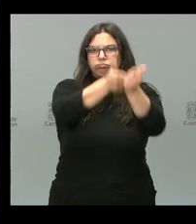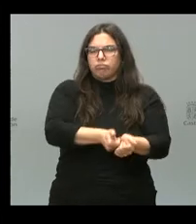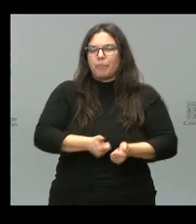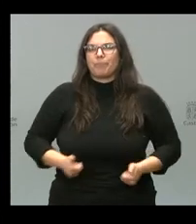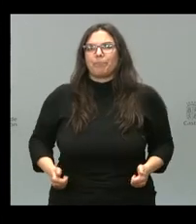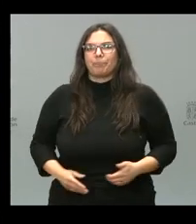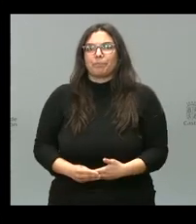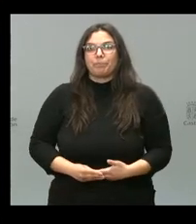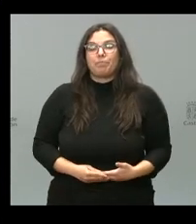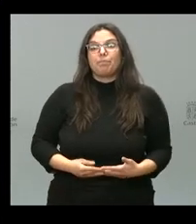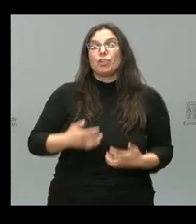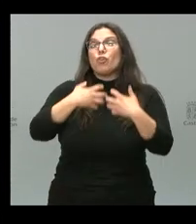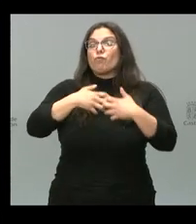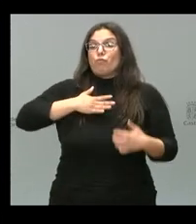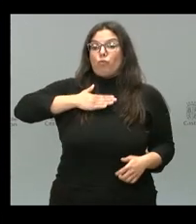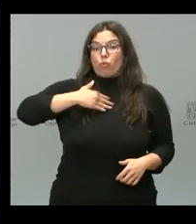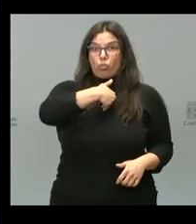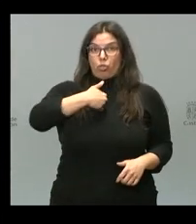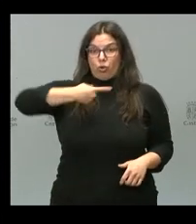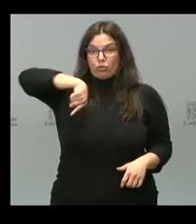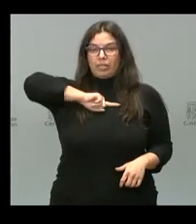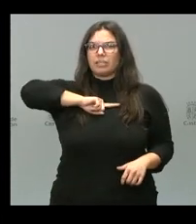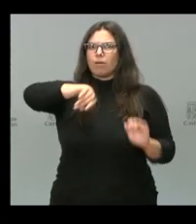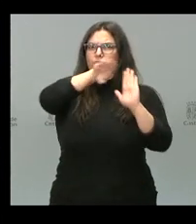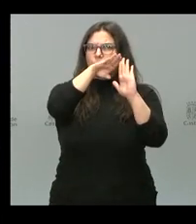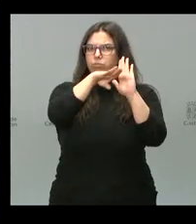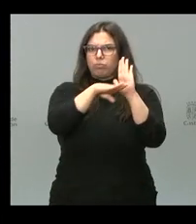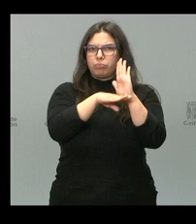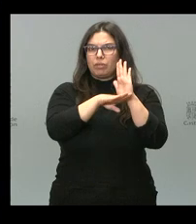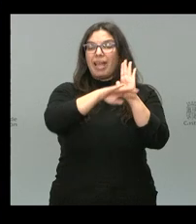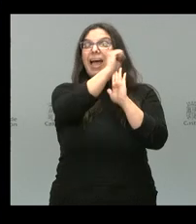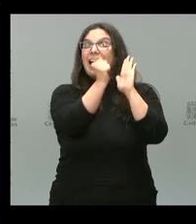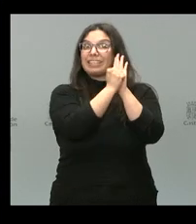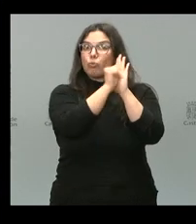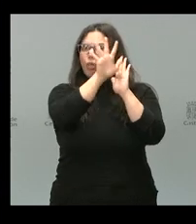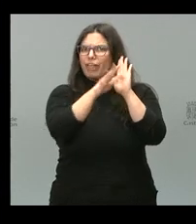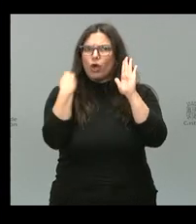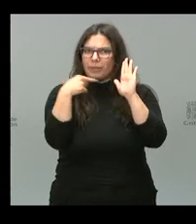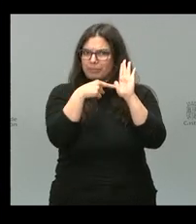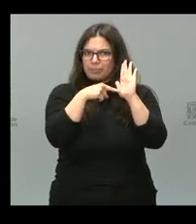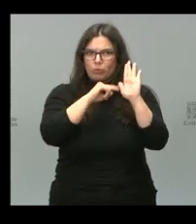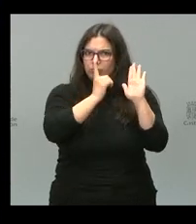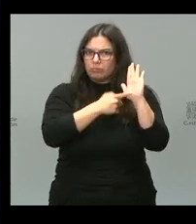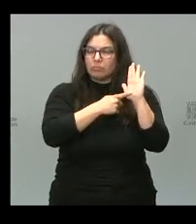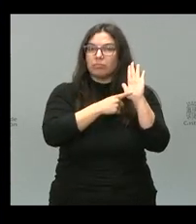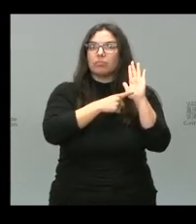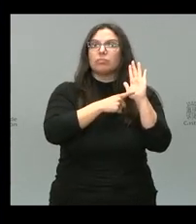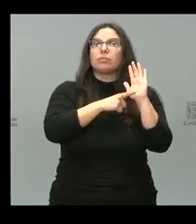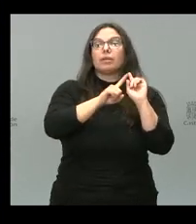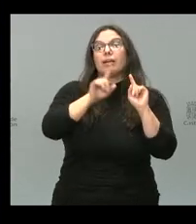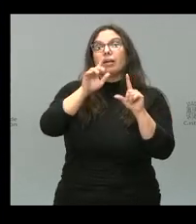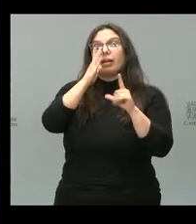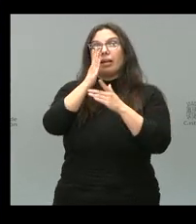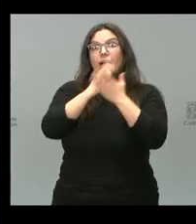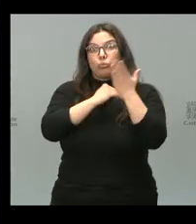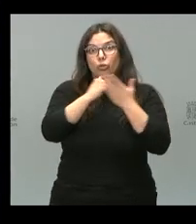nuestras funciones vienen establecidos en el artículo 5 de esta misma ley y en la 14 en la ley